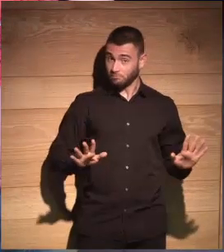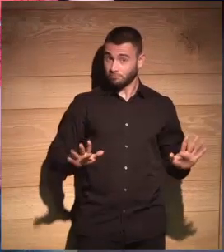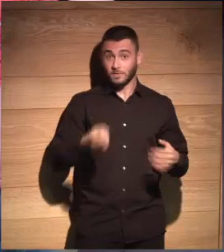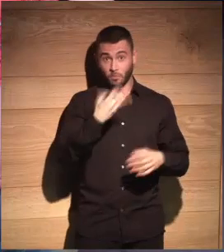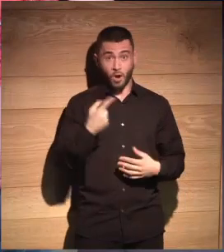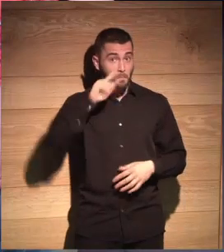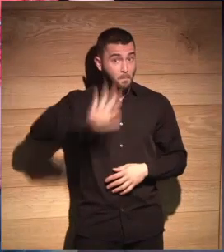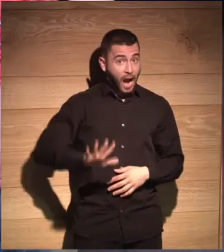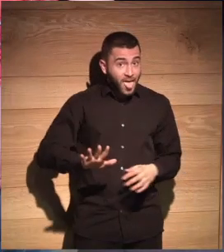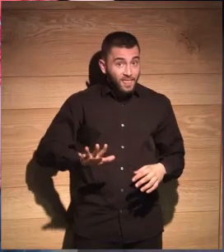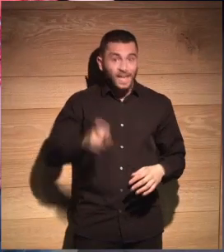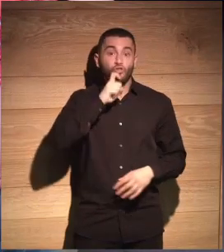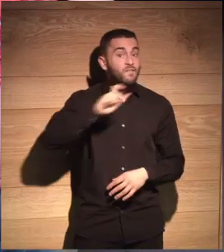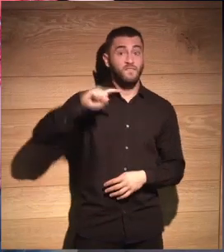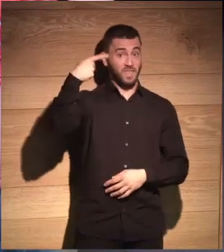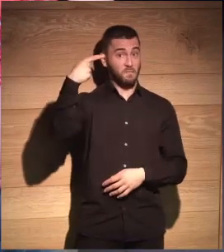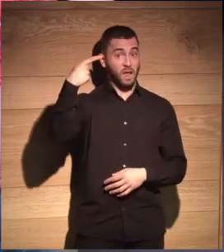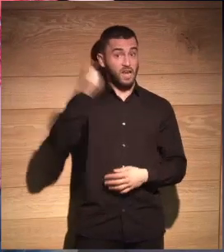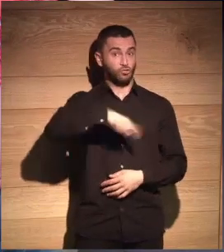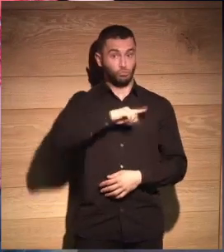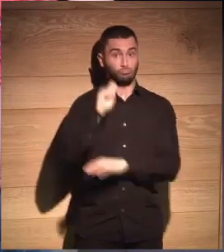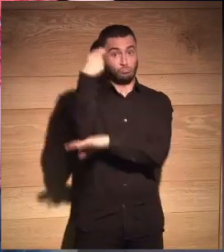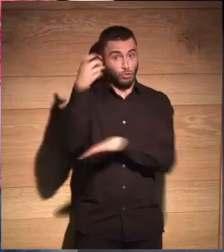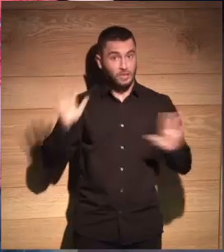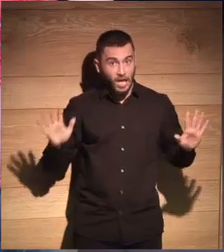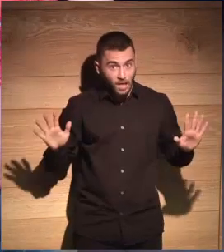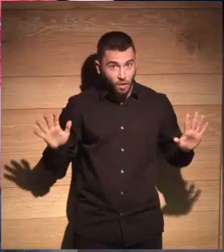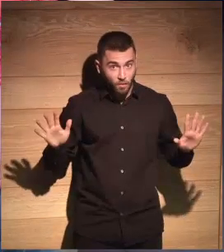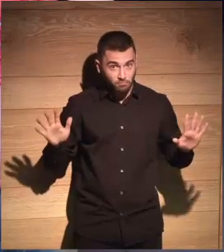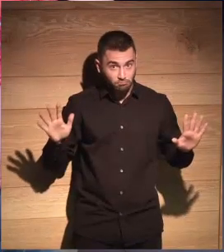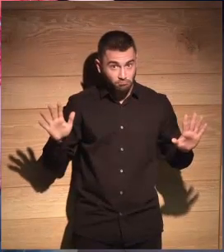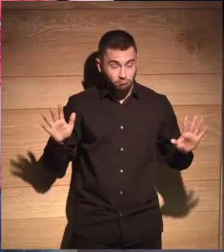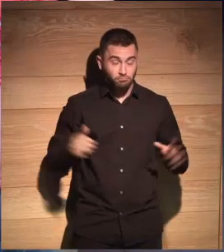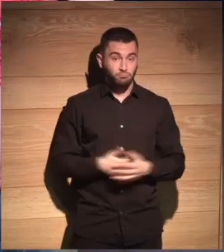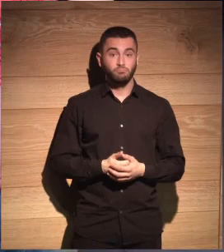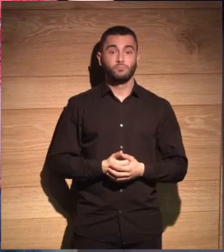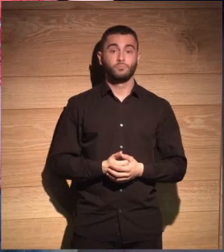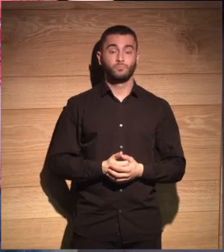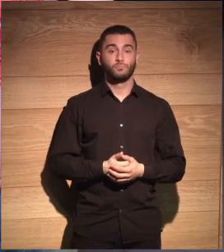me parece que era lo más difícil y donde han conseguido